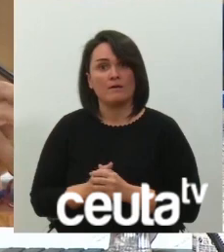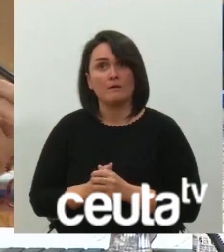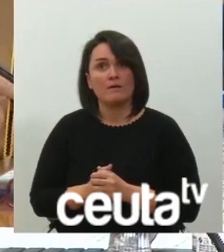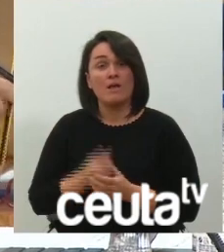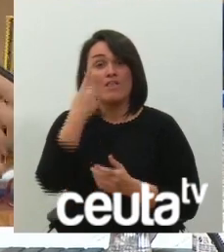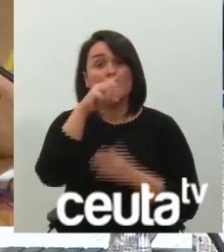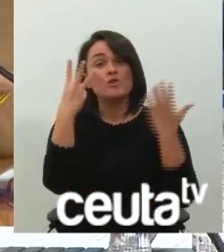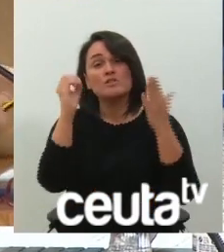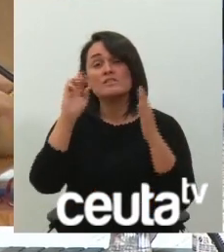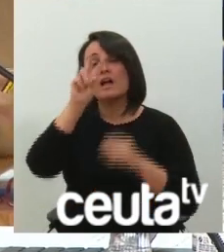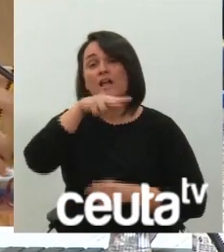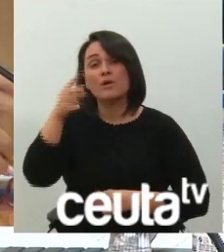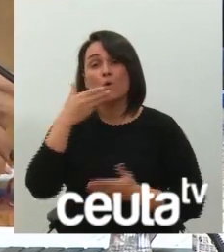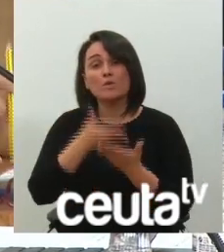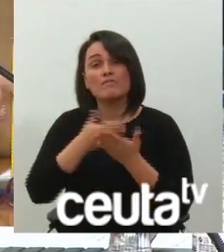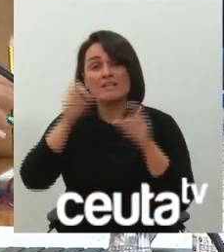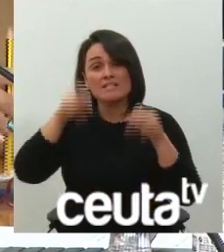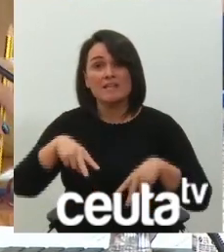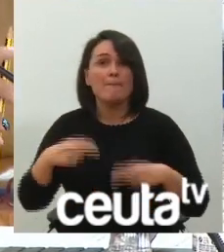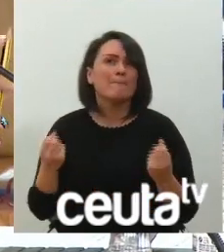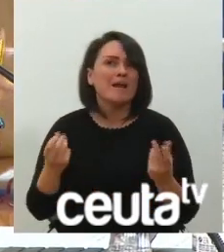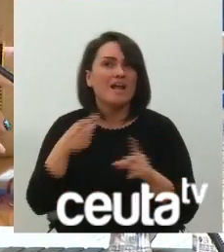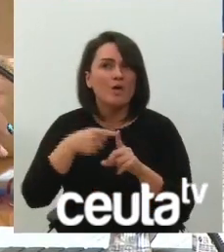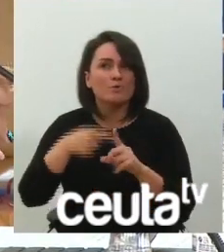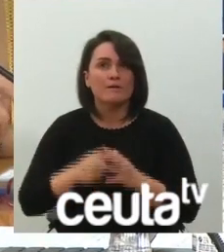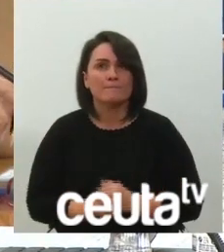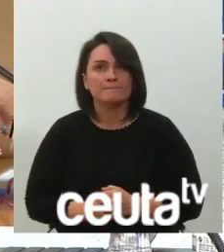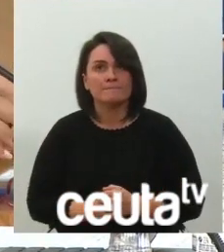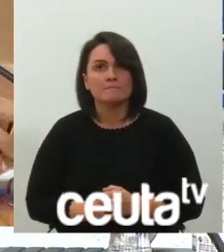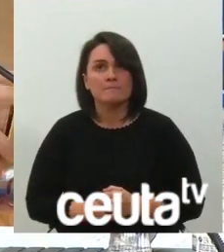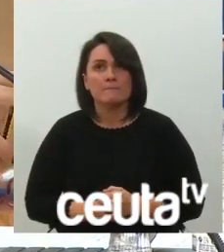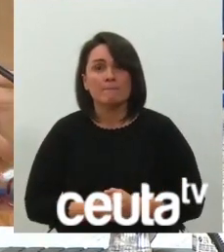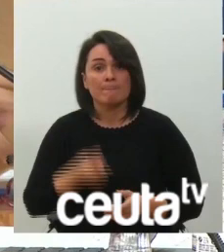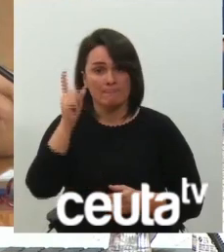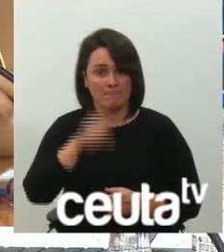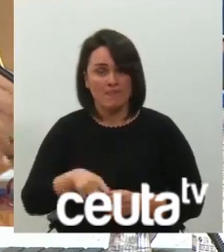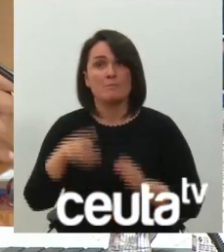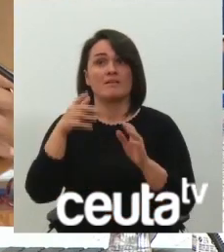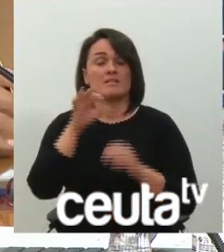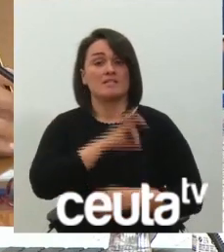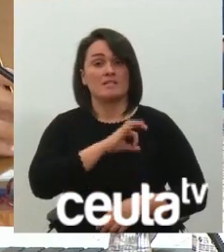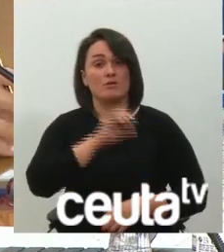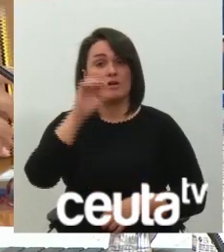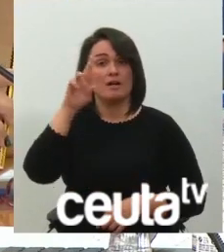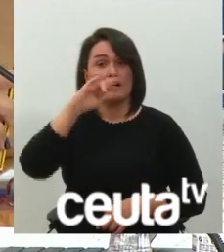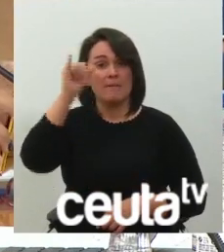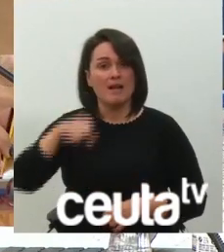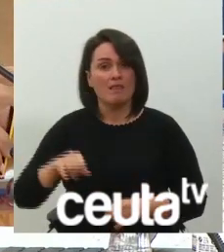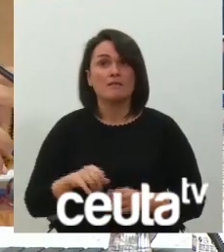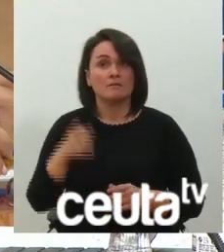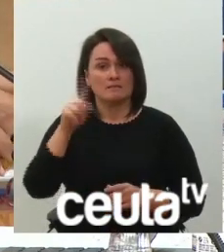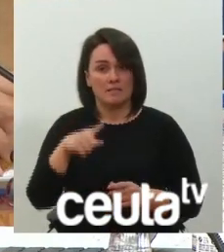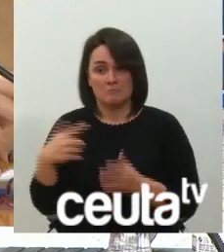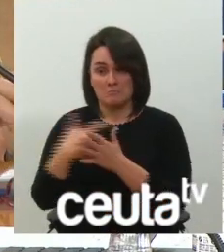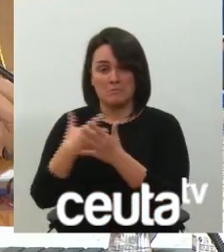justificar y el señor ramírez también nos podría hablar de esos 180 euros sin justificar es